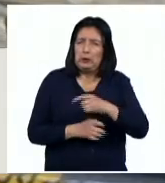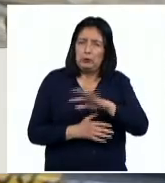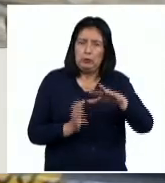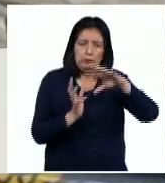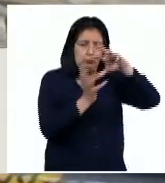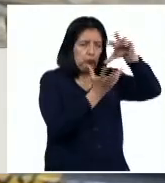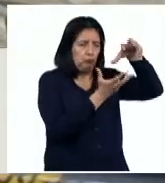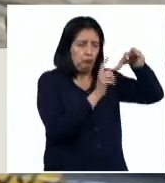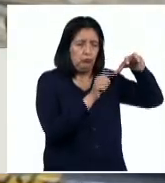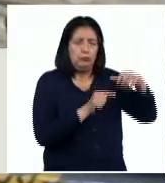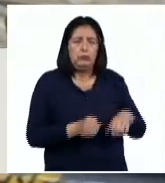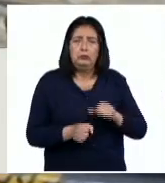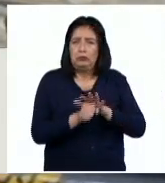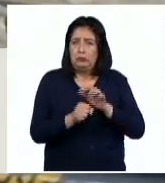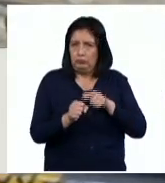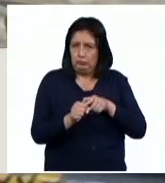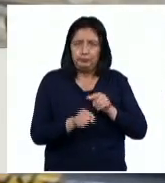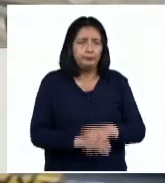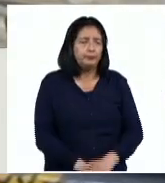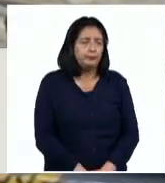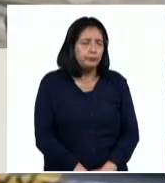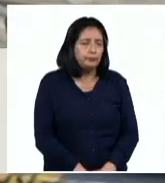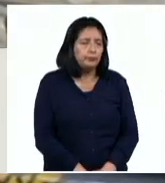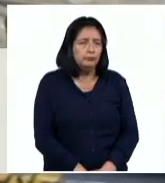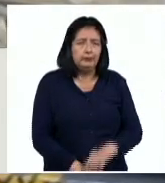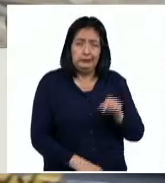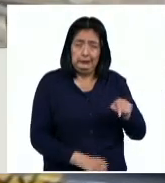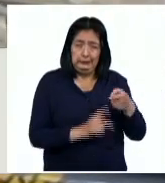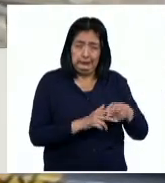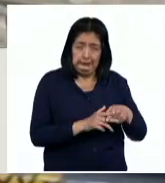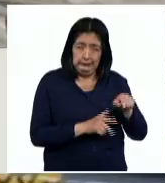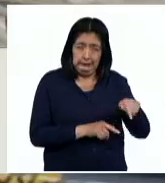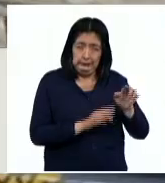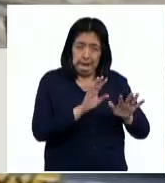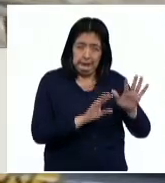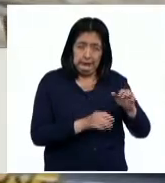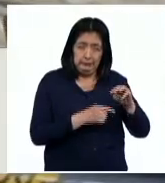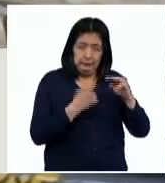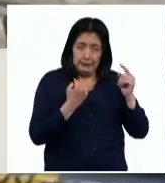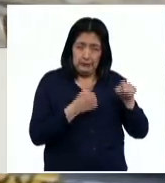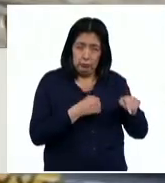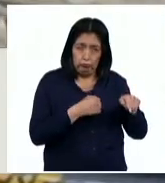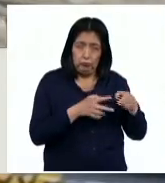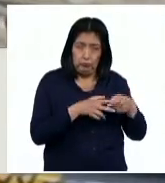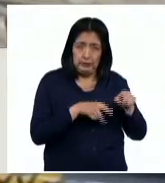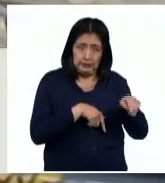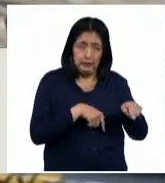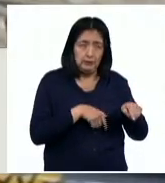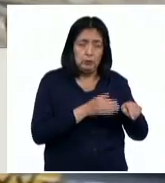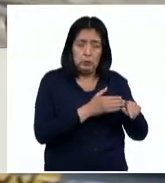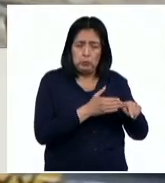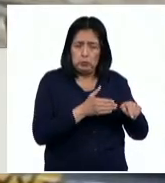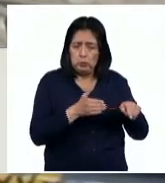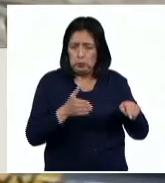mundo, el COVID-19. Desde ese día, 15 de marzo, no